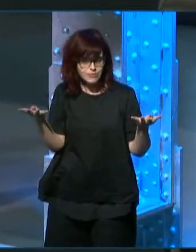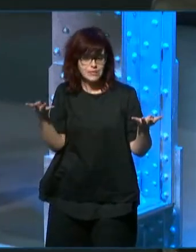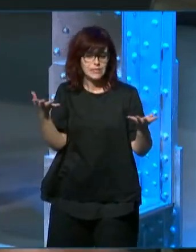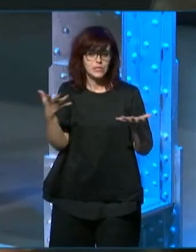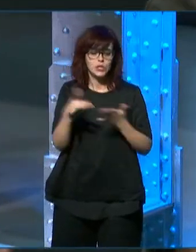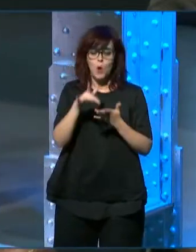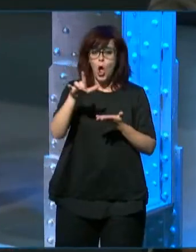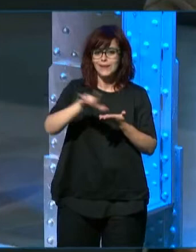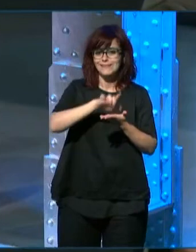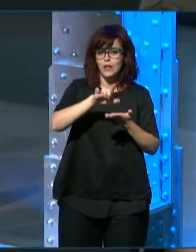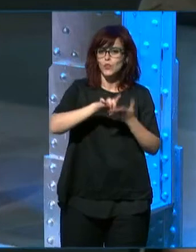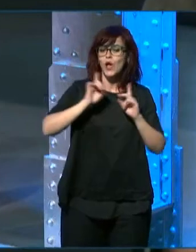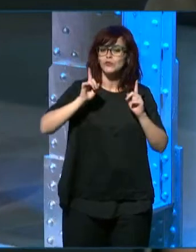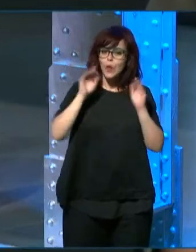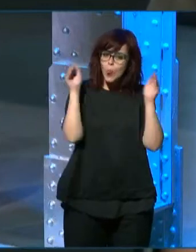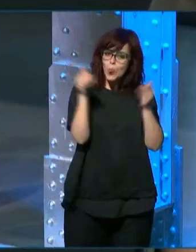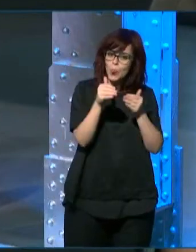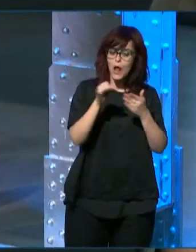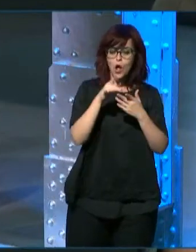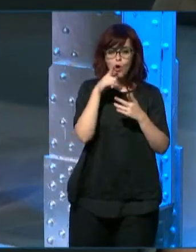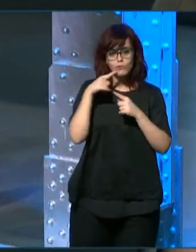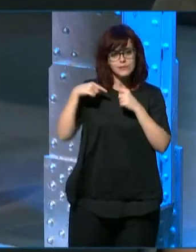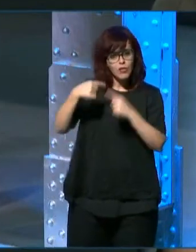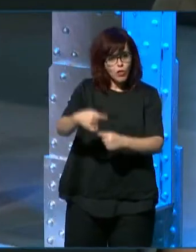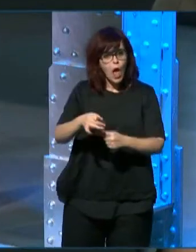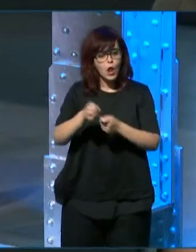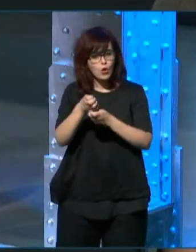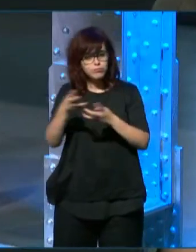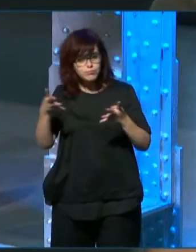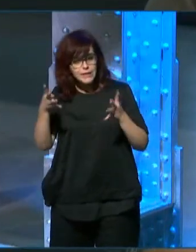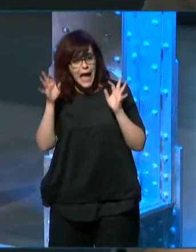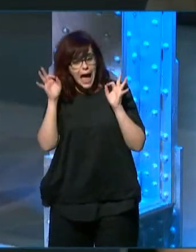literatura entendida en el sentido más tradicional del término pueden